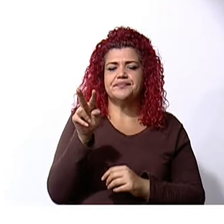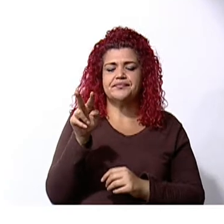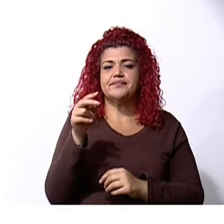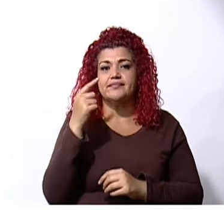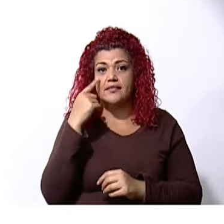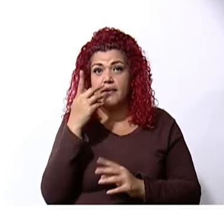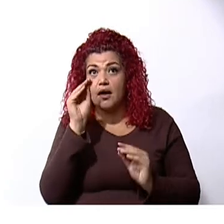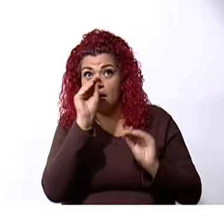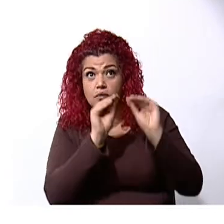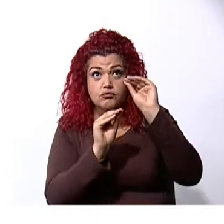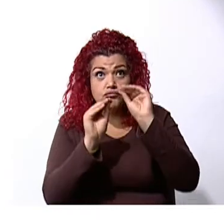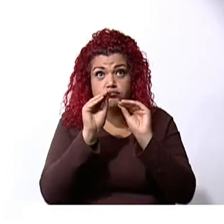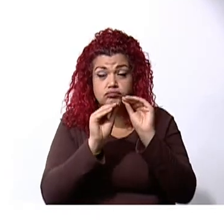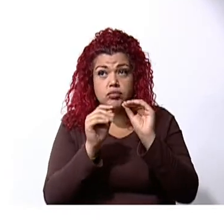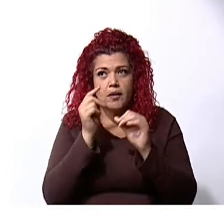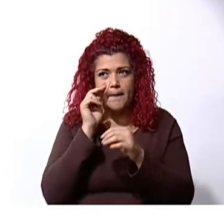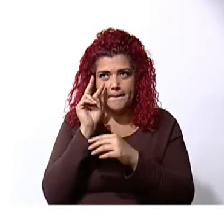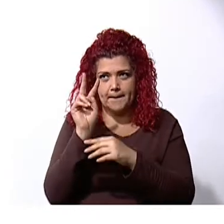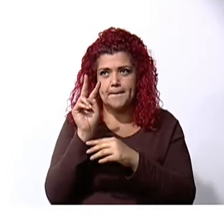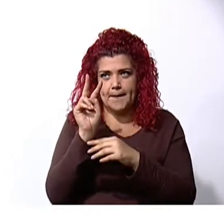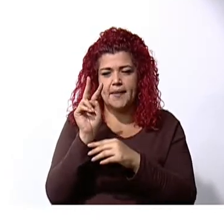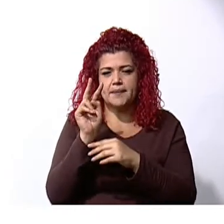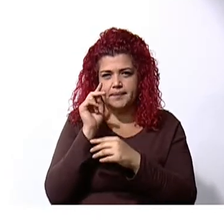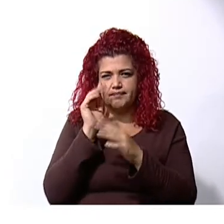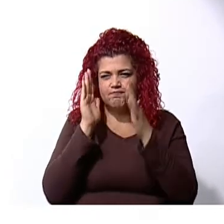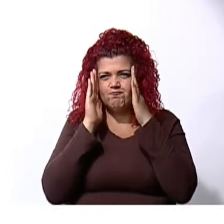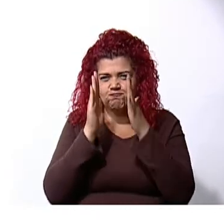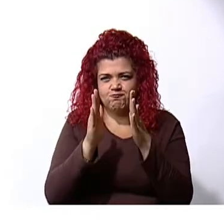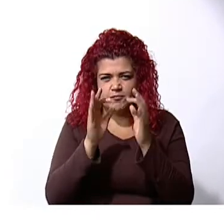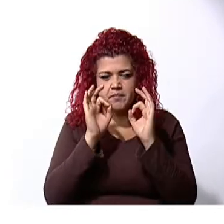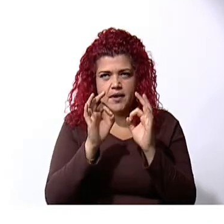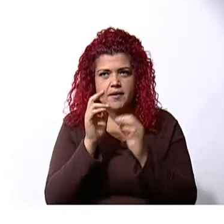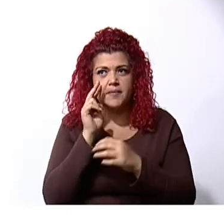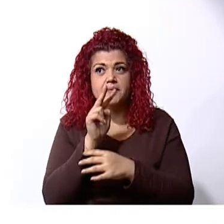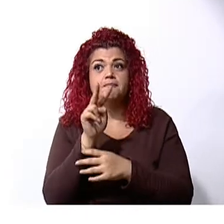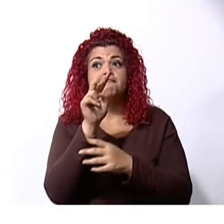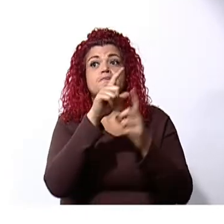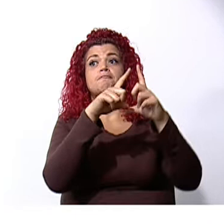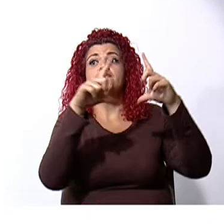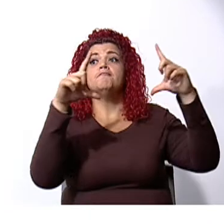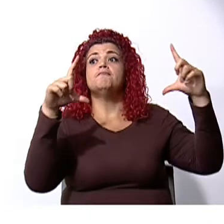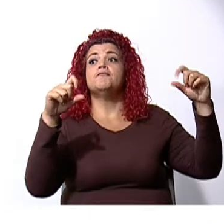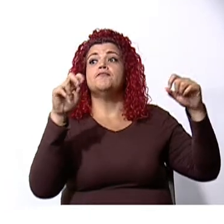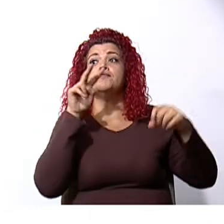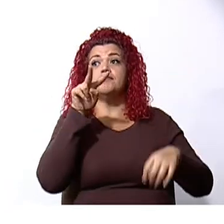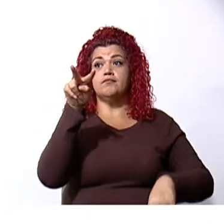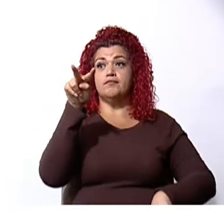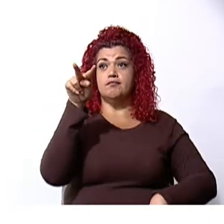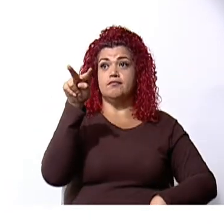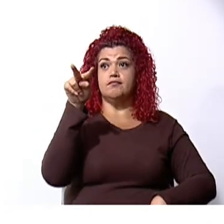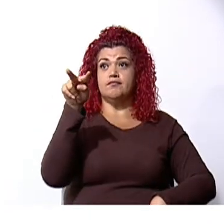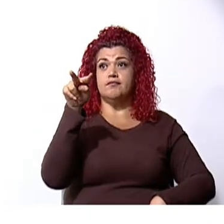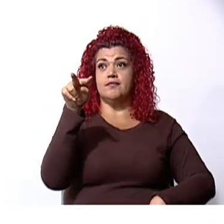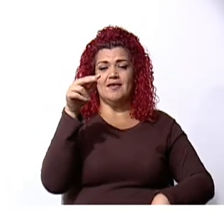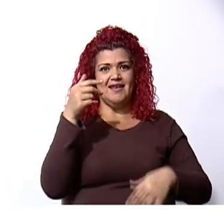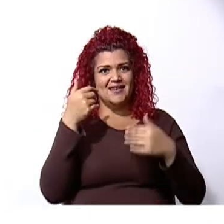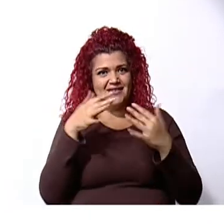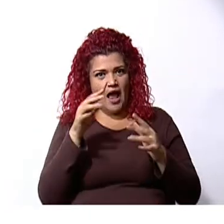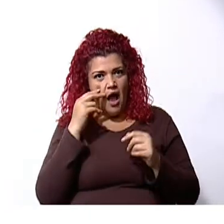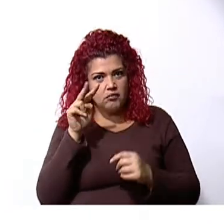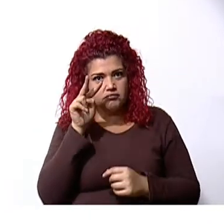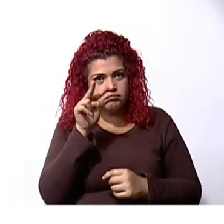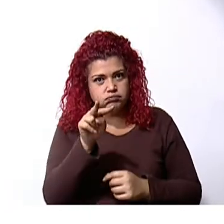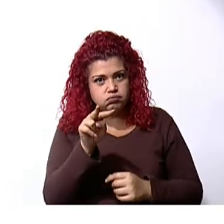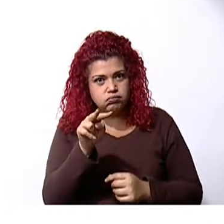las operaciones. Obsérvenlas bien. Necesito que analicen bien esos datos. Como acabamos de